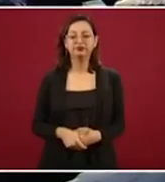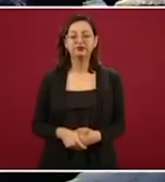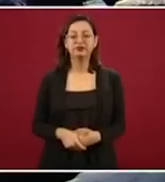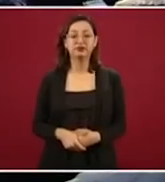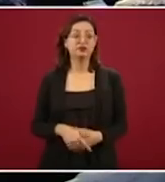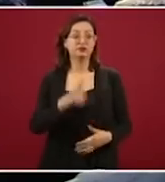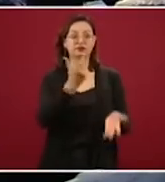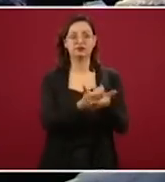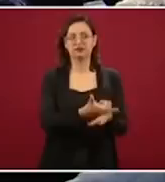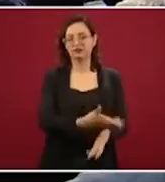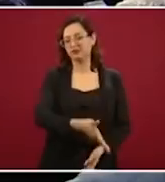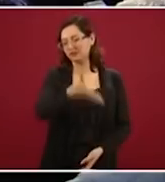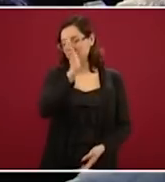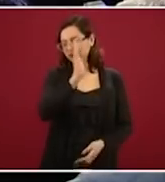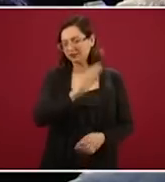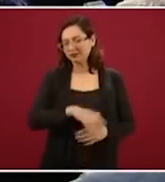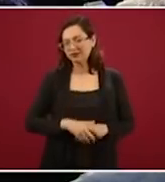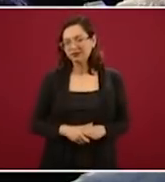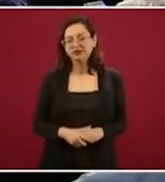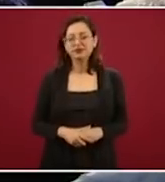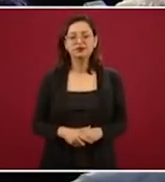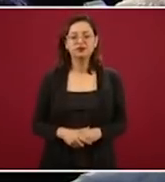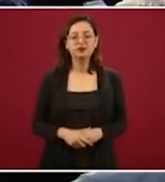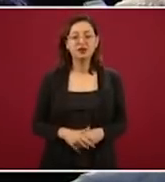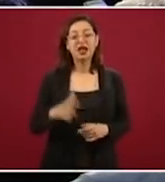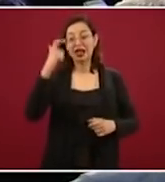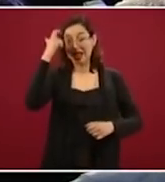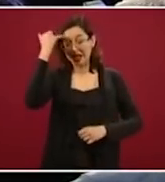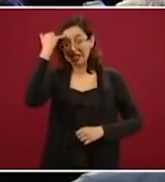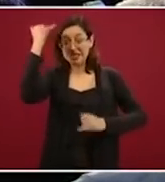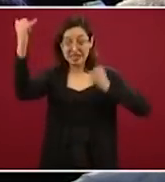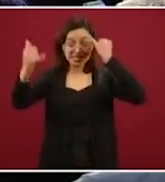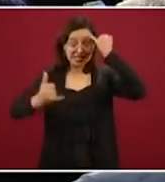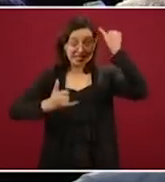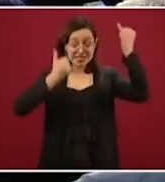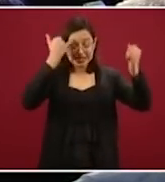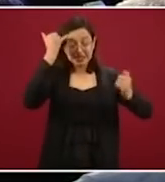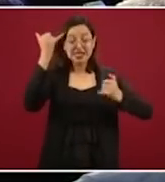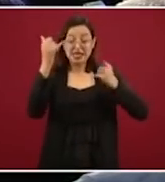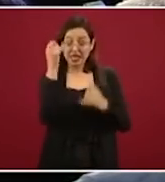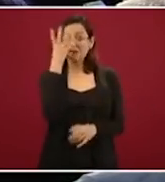cobran mucho, son muy creativos, pero también